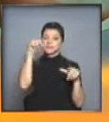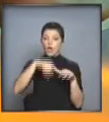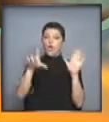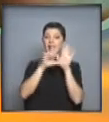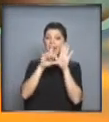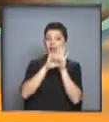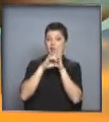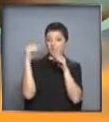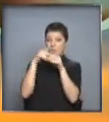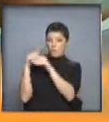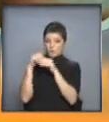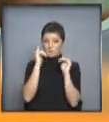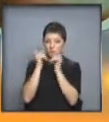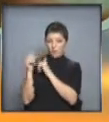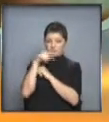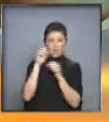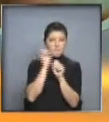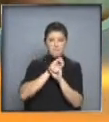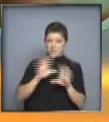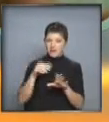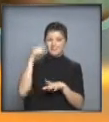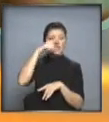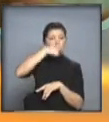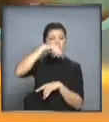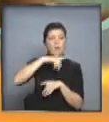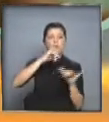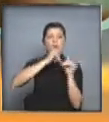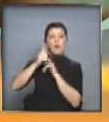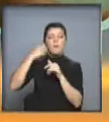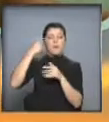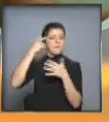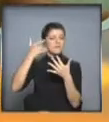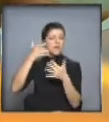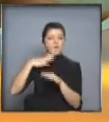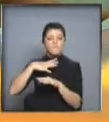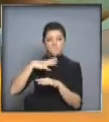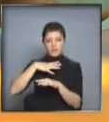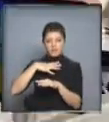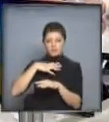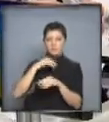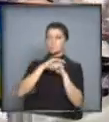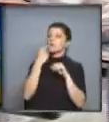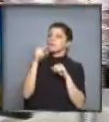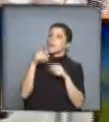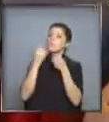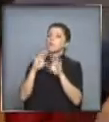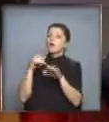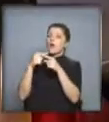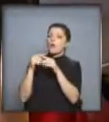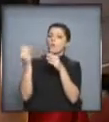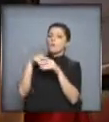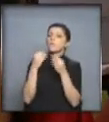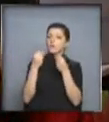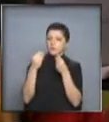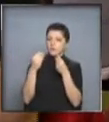joven es algo ineficaz, que en realidad los pibes no estamos capacitados para hacerlo. ¿Vos por qué empezaste a militar? Yo empecé a militar, en primer lugar